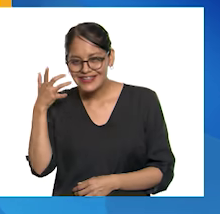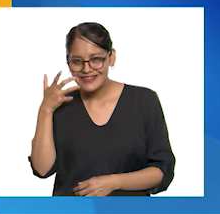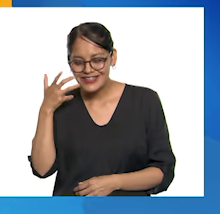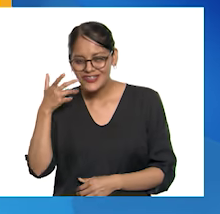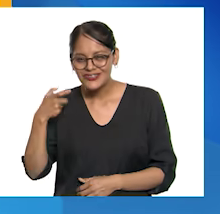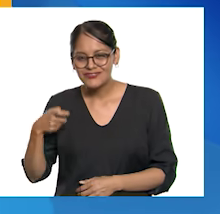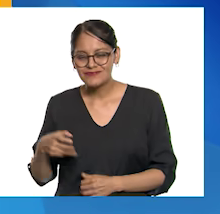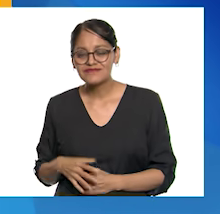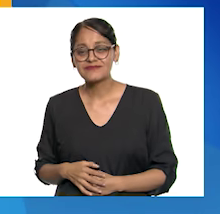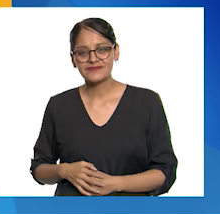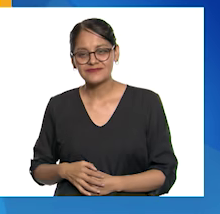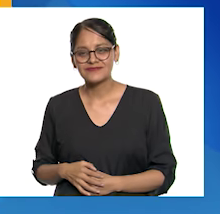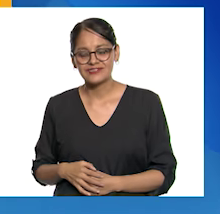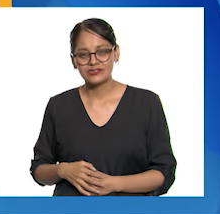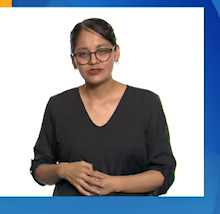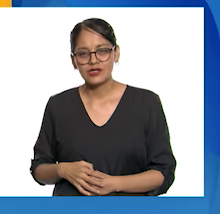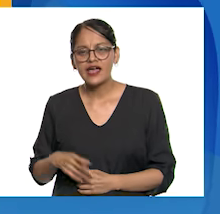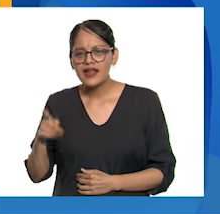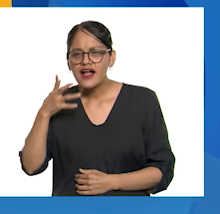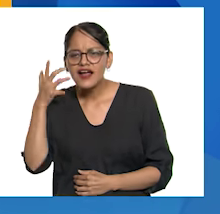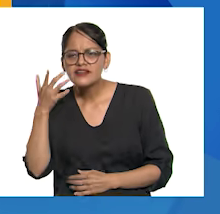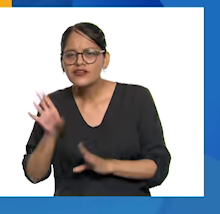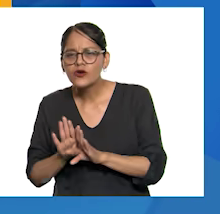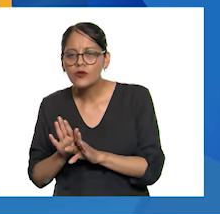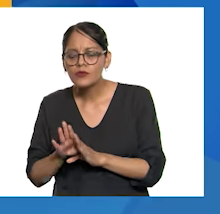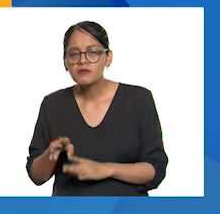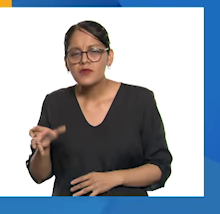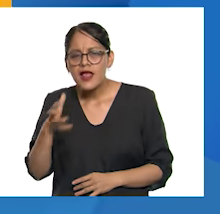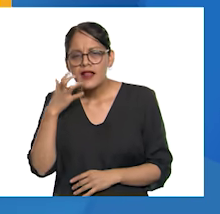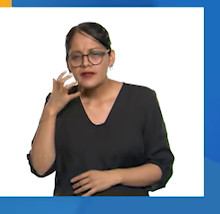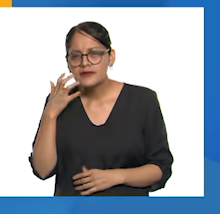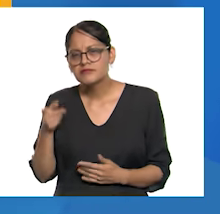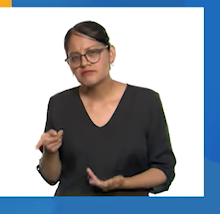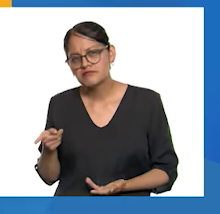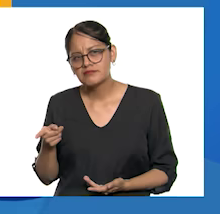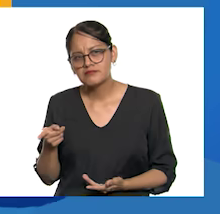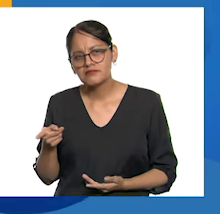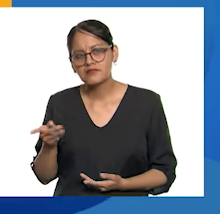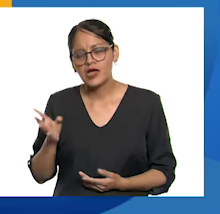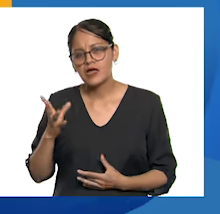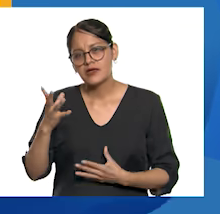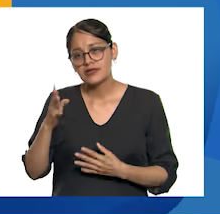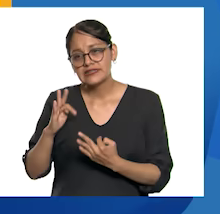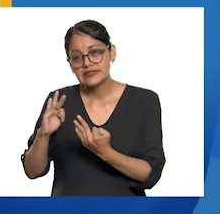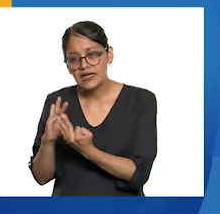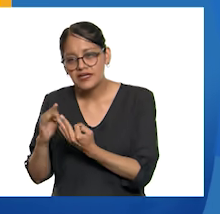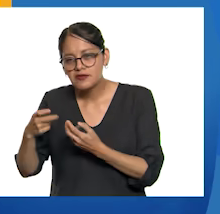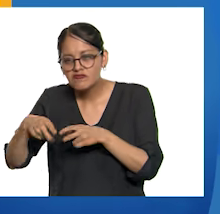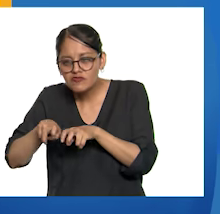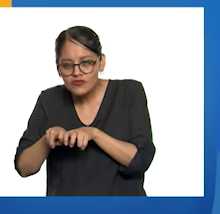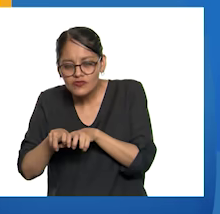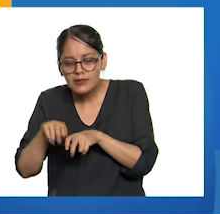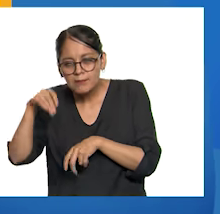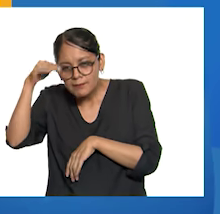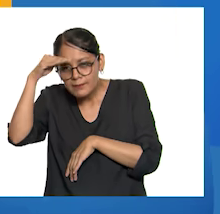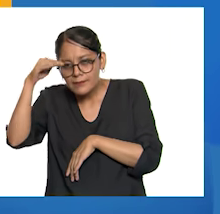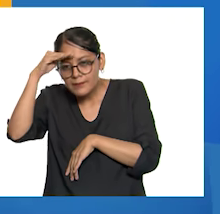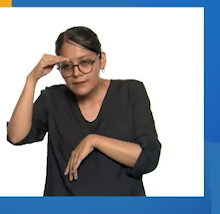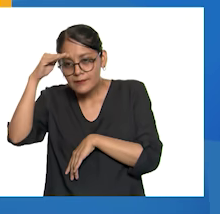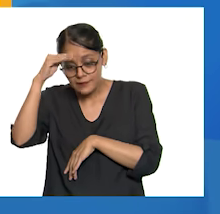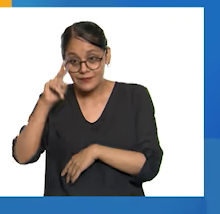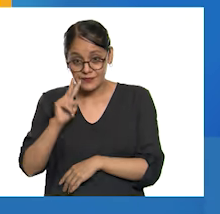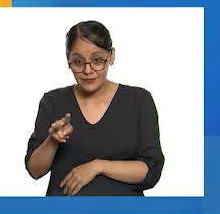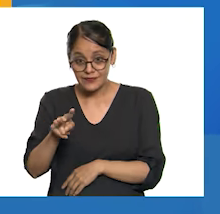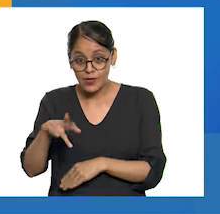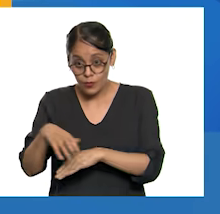él. ¿Y cómo está el gato? El gato está, pues está muy cerquita y está así como pensando. ¿Ya